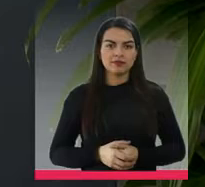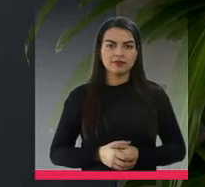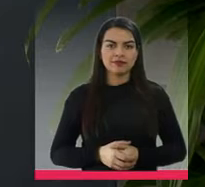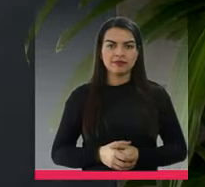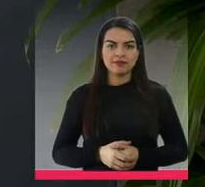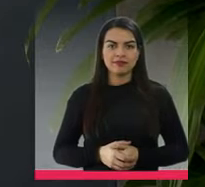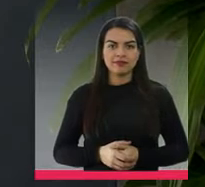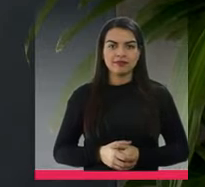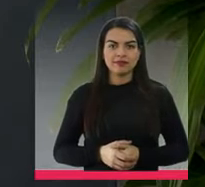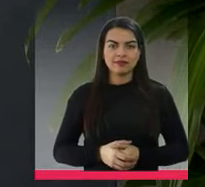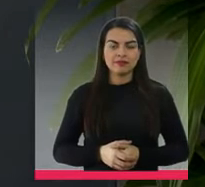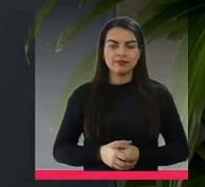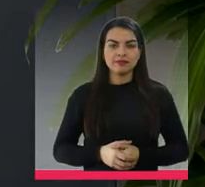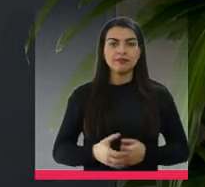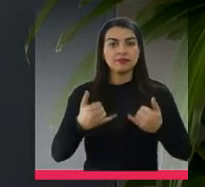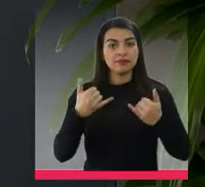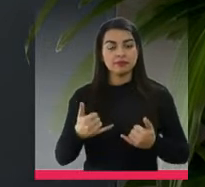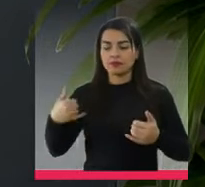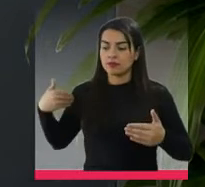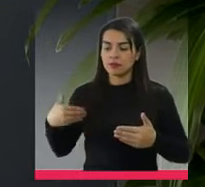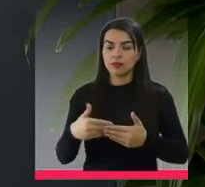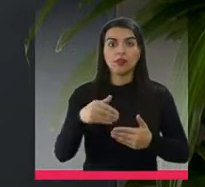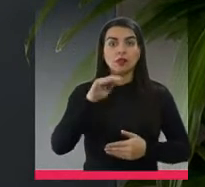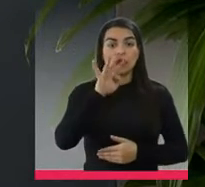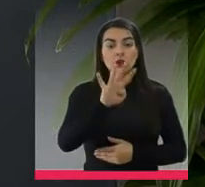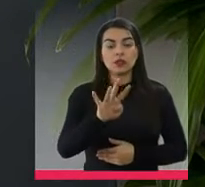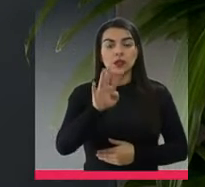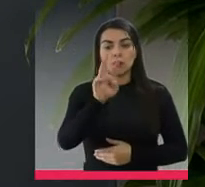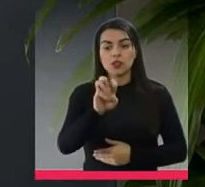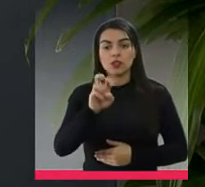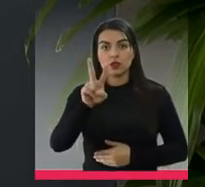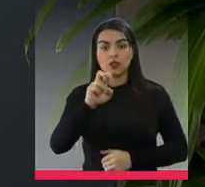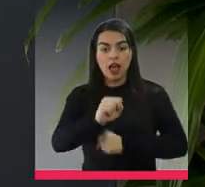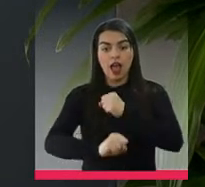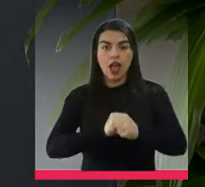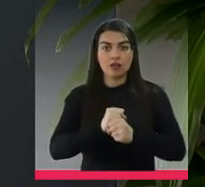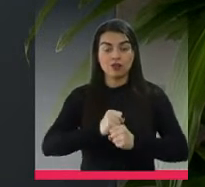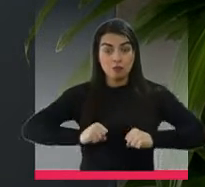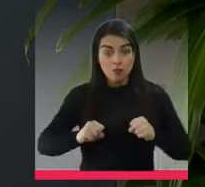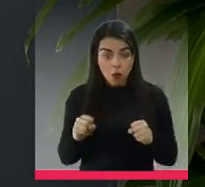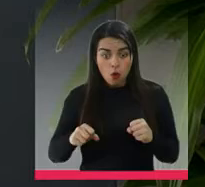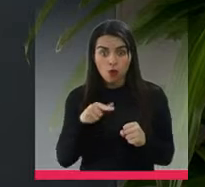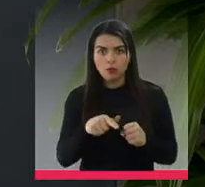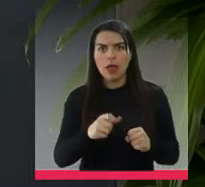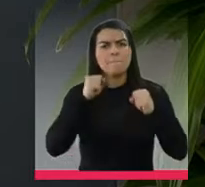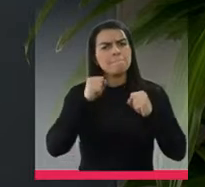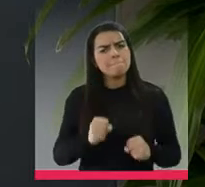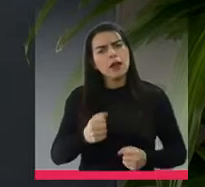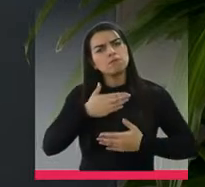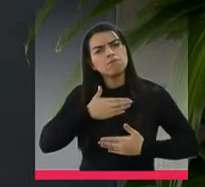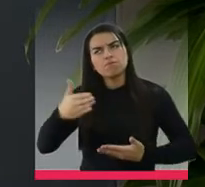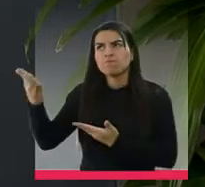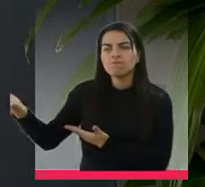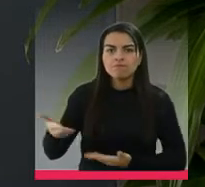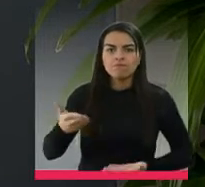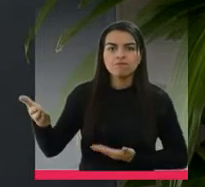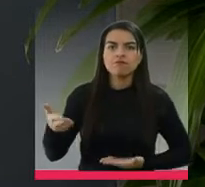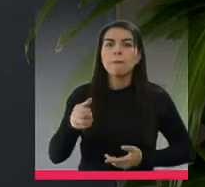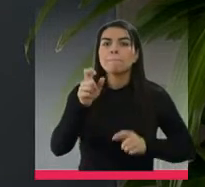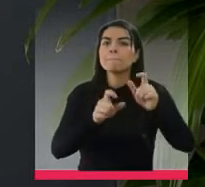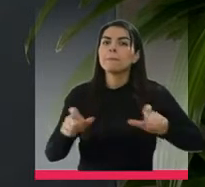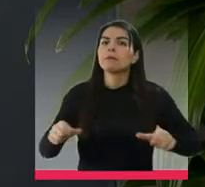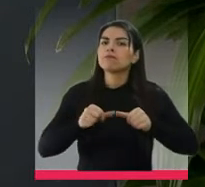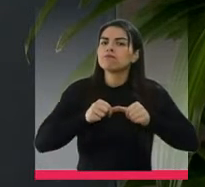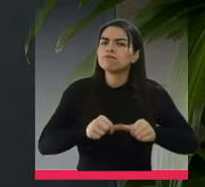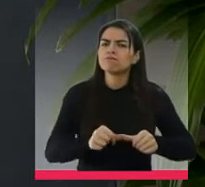En sus 482 años, Bogotá ha sido una ciudad hospitalaria con todos los que la visitan o han decidido quedarse en ella. Una de sus características